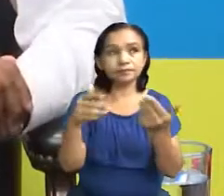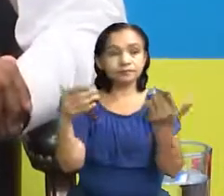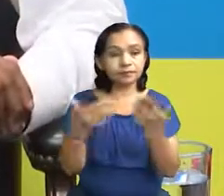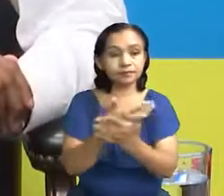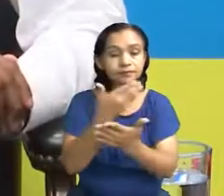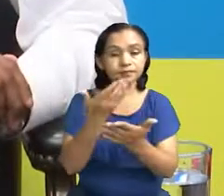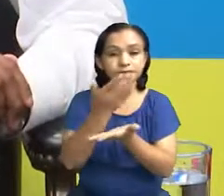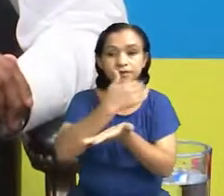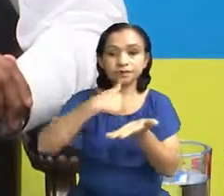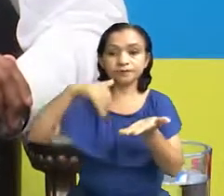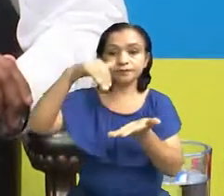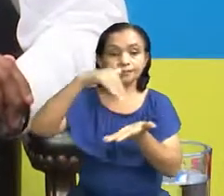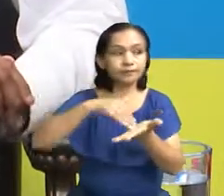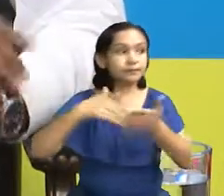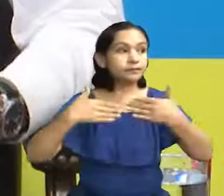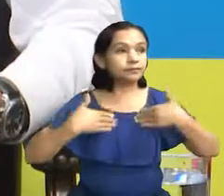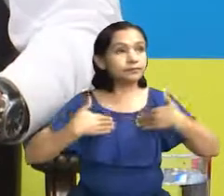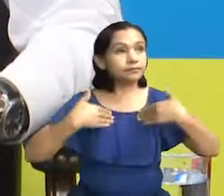Este centro de salud,